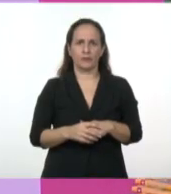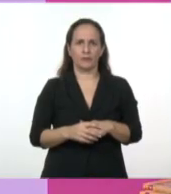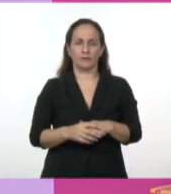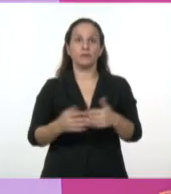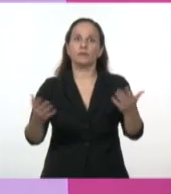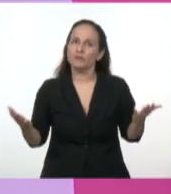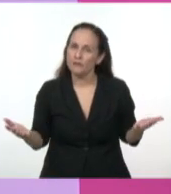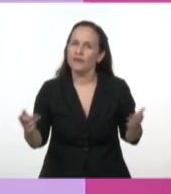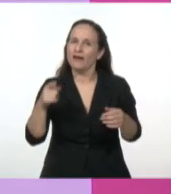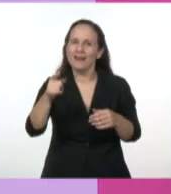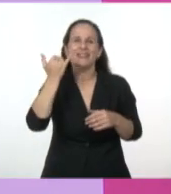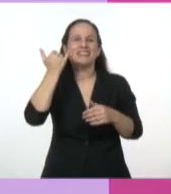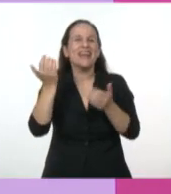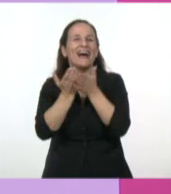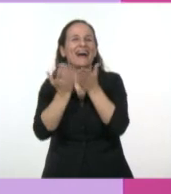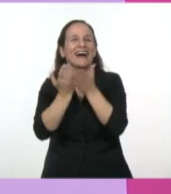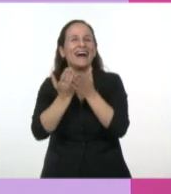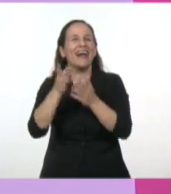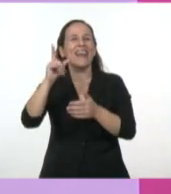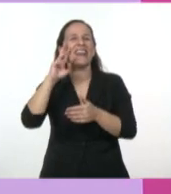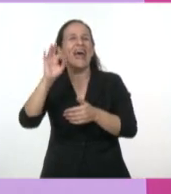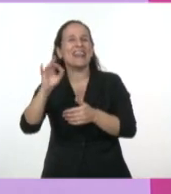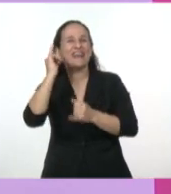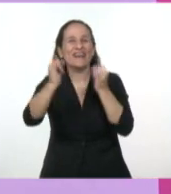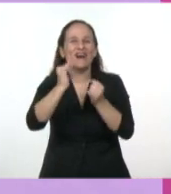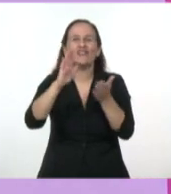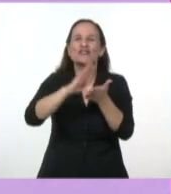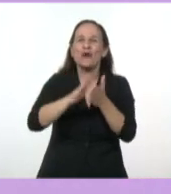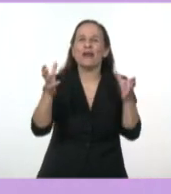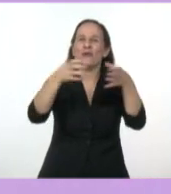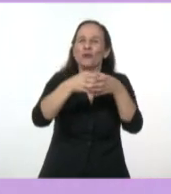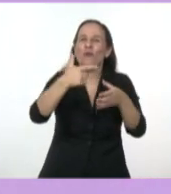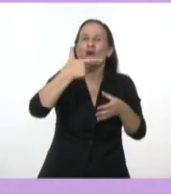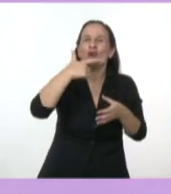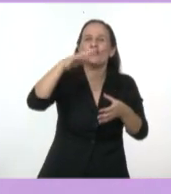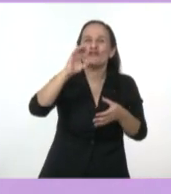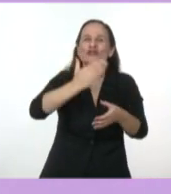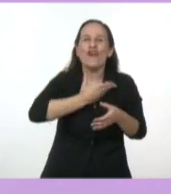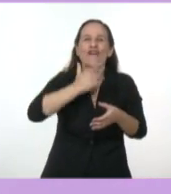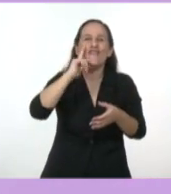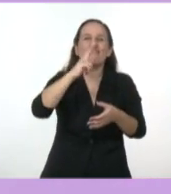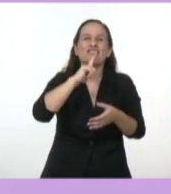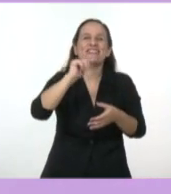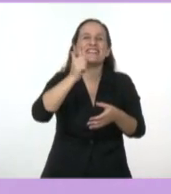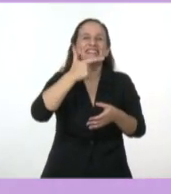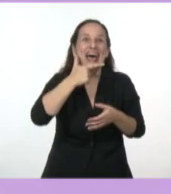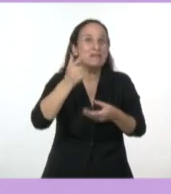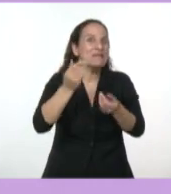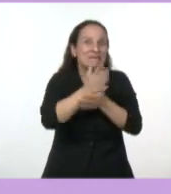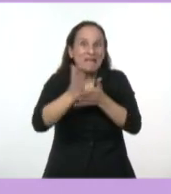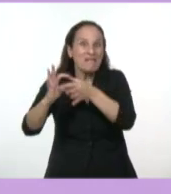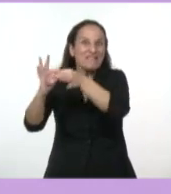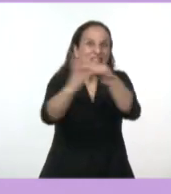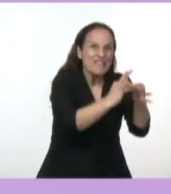Esto lo vimos con Darío Schanreider en Filosofía. ¿Se acuerdan que hablamos de los sofistas? Todo tiene que ver con todo porque el conocimiento no está en una cajita, más bien está